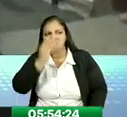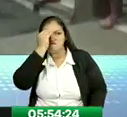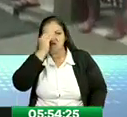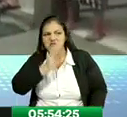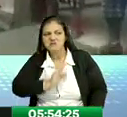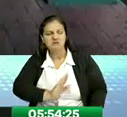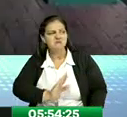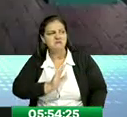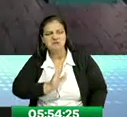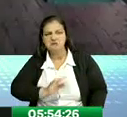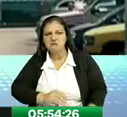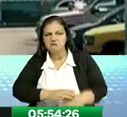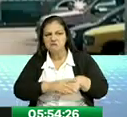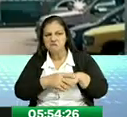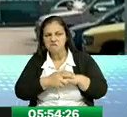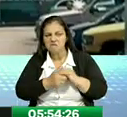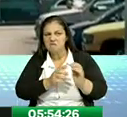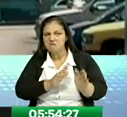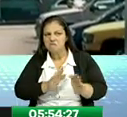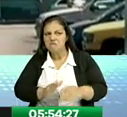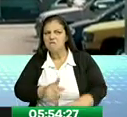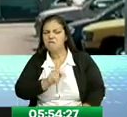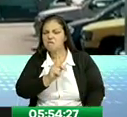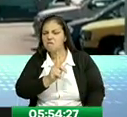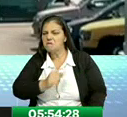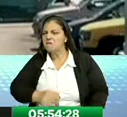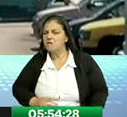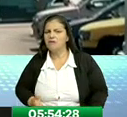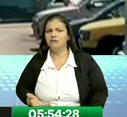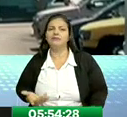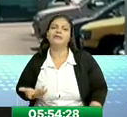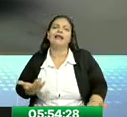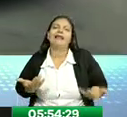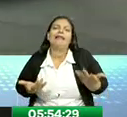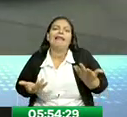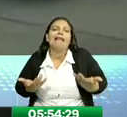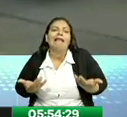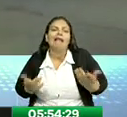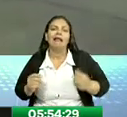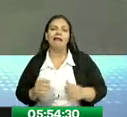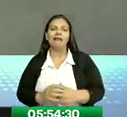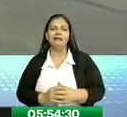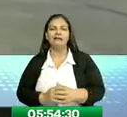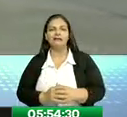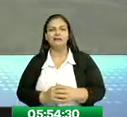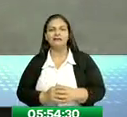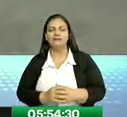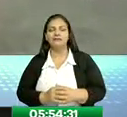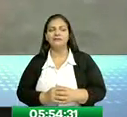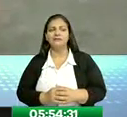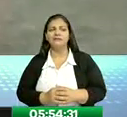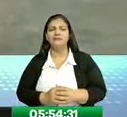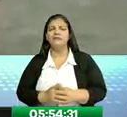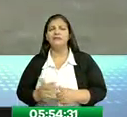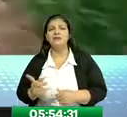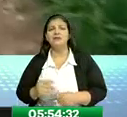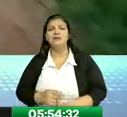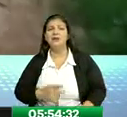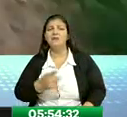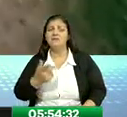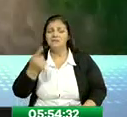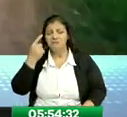A dañarle la vida, indudablemente a dañarle la vida. No sé qué vendrán, no sé si tenga algún problema mental,